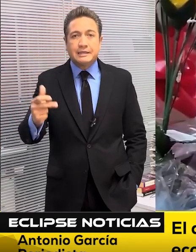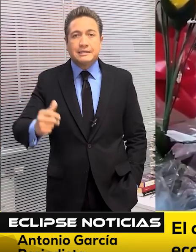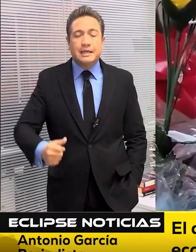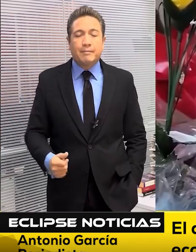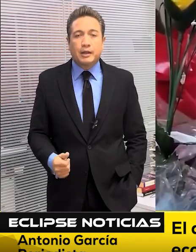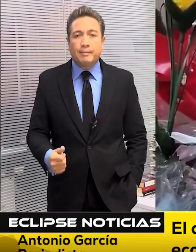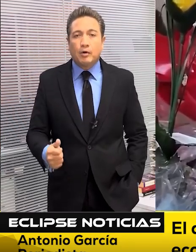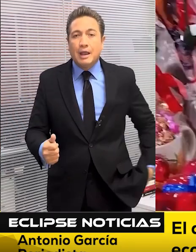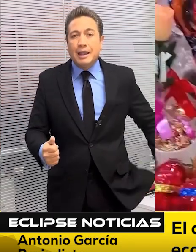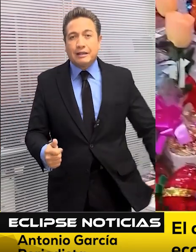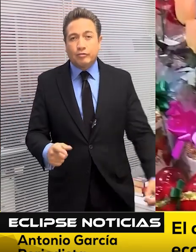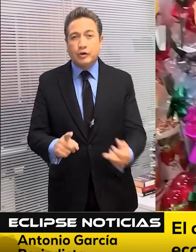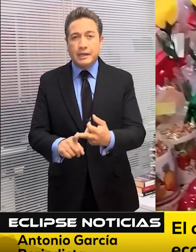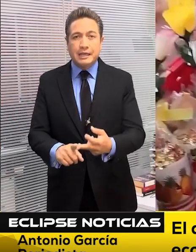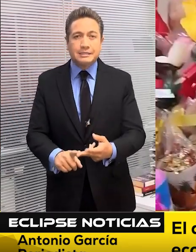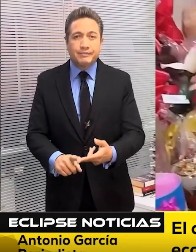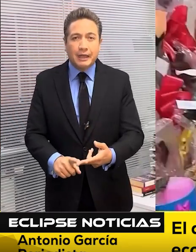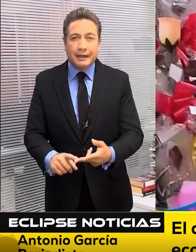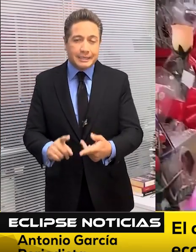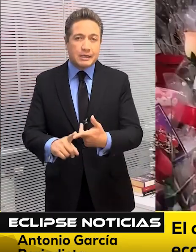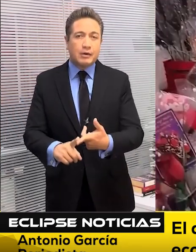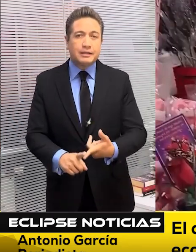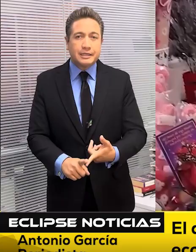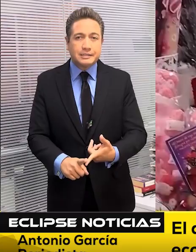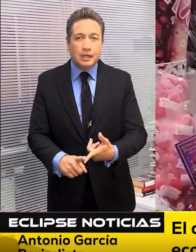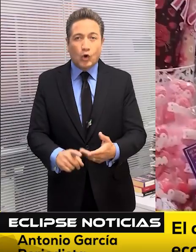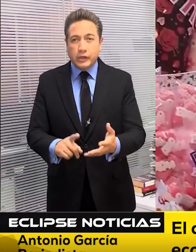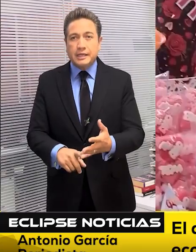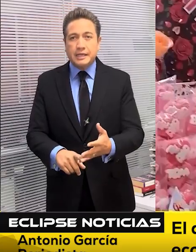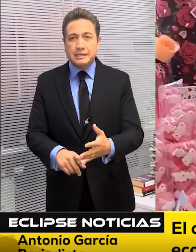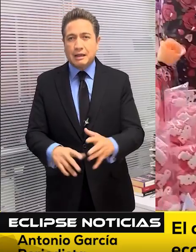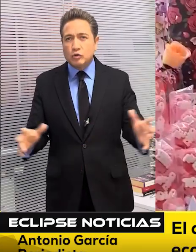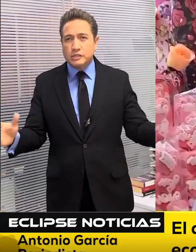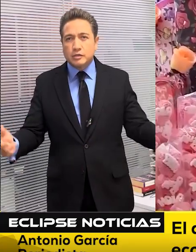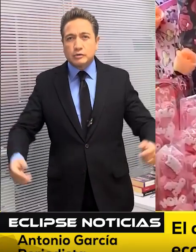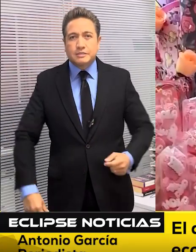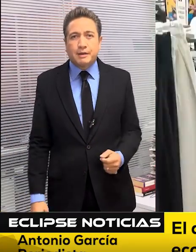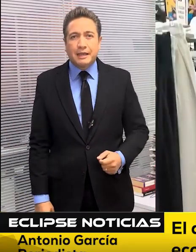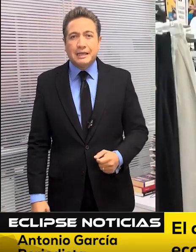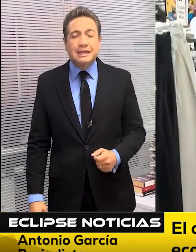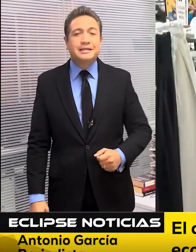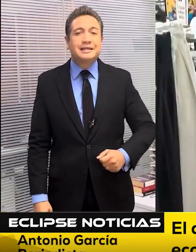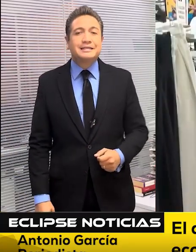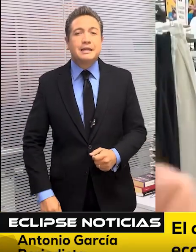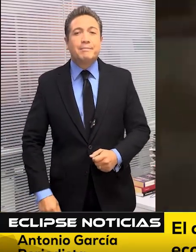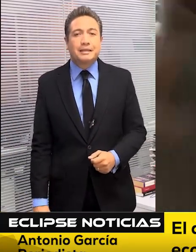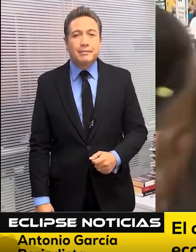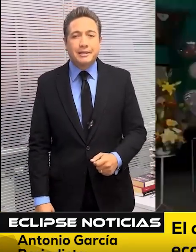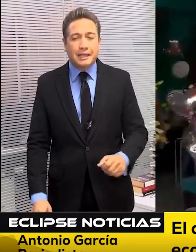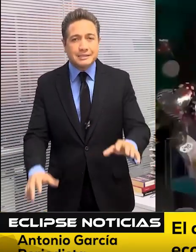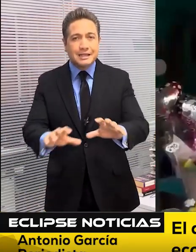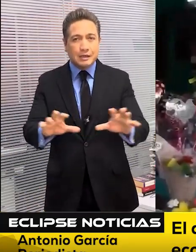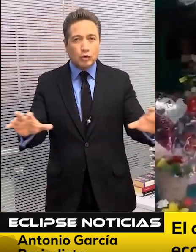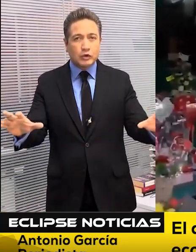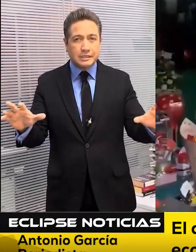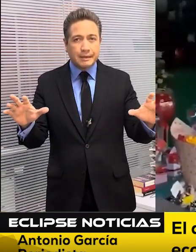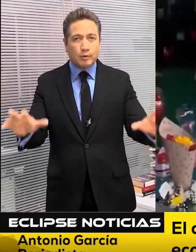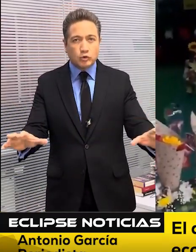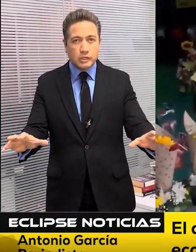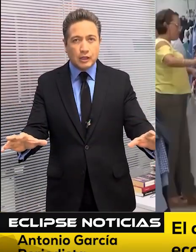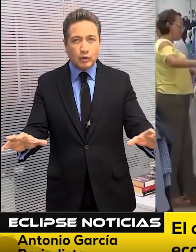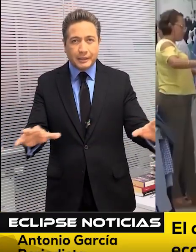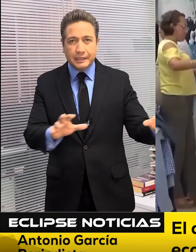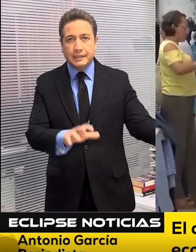ofertas, serían, por ejemplo, las florerías, restaurantes, joyerías, algunos centros de spa y las tiendas departamentales, según lo que